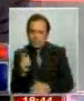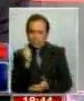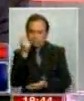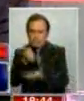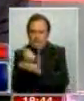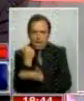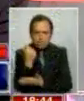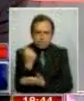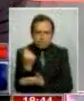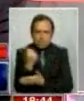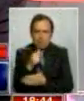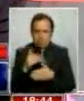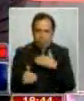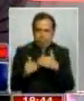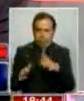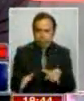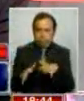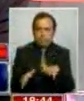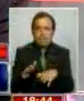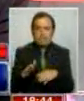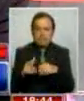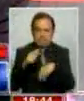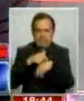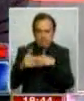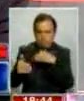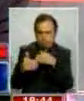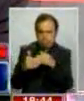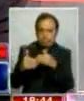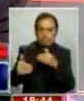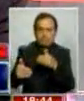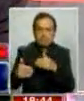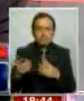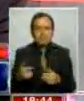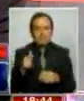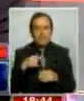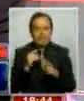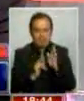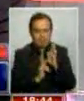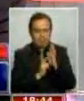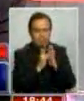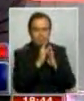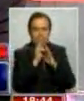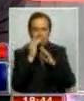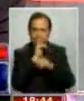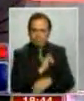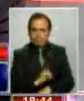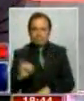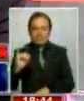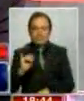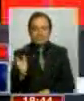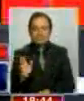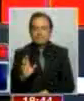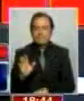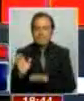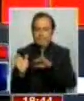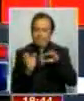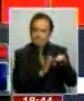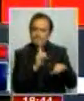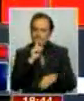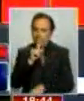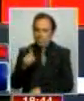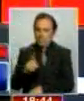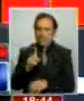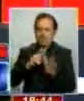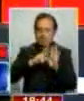productividad a mediano plazo y es mantener, digamos, un desarrollo sustentable de crecimiento en Chile. Ministro, ya dejando un poco de lado el tema de